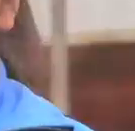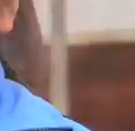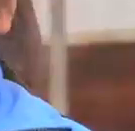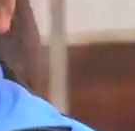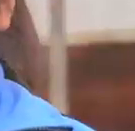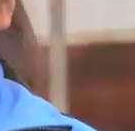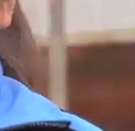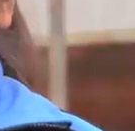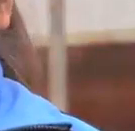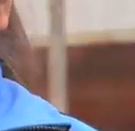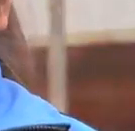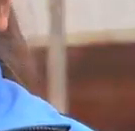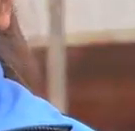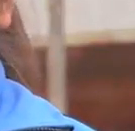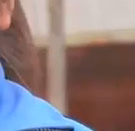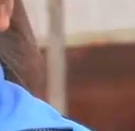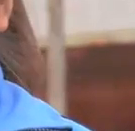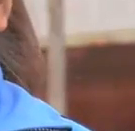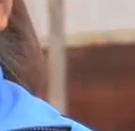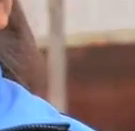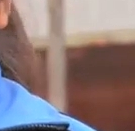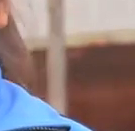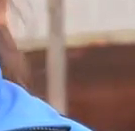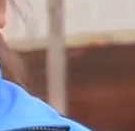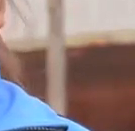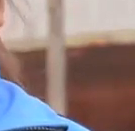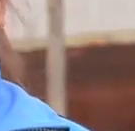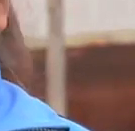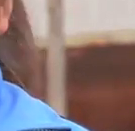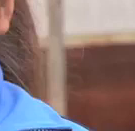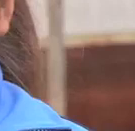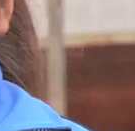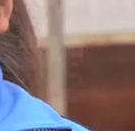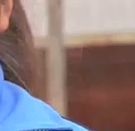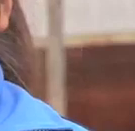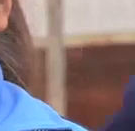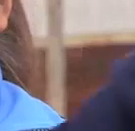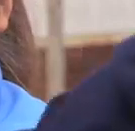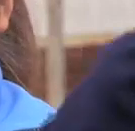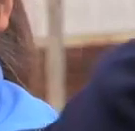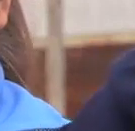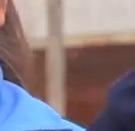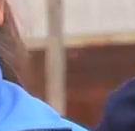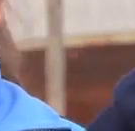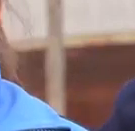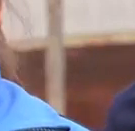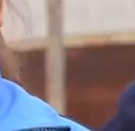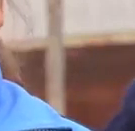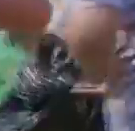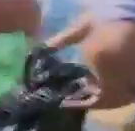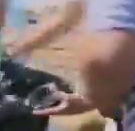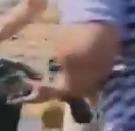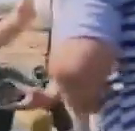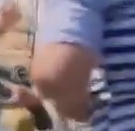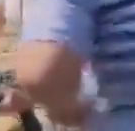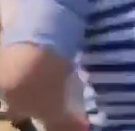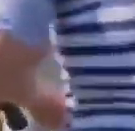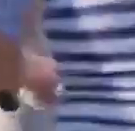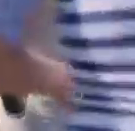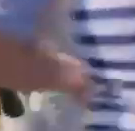me gusta en general es la basura que botan y creo que eso se podría mejorar si nosotros mismos